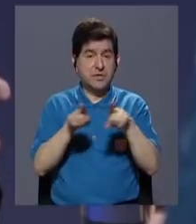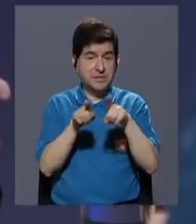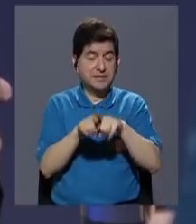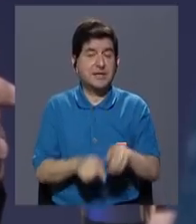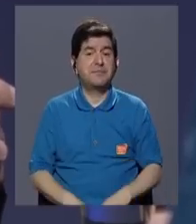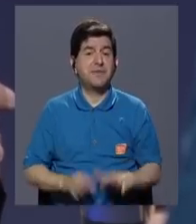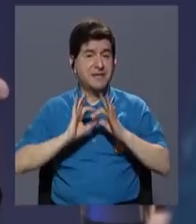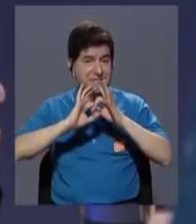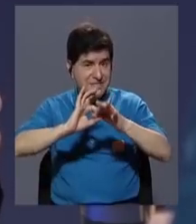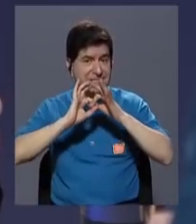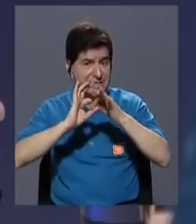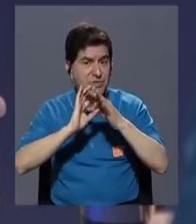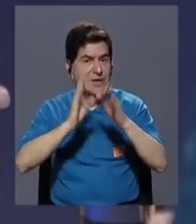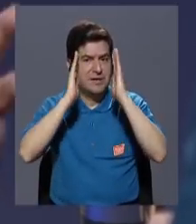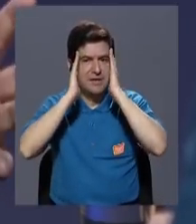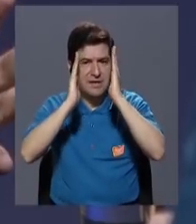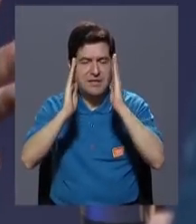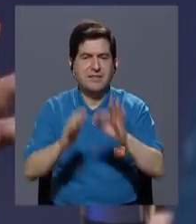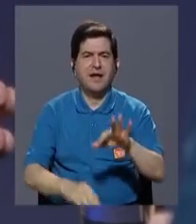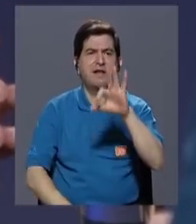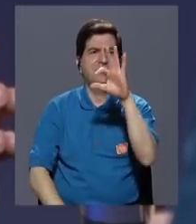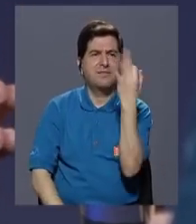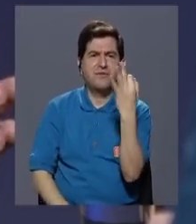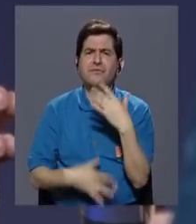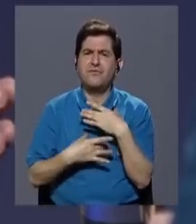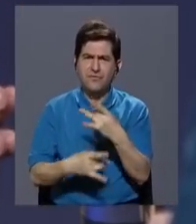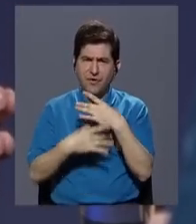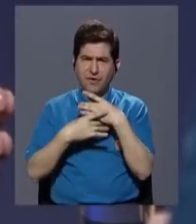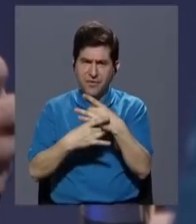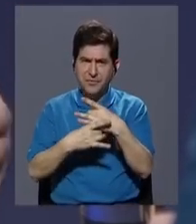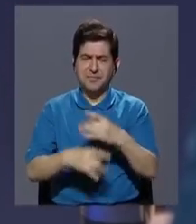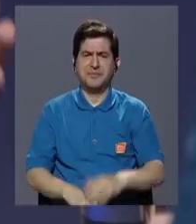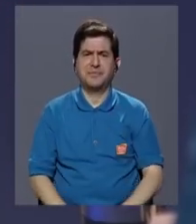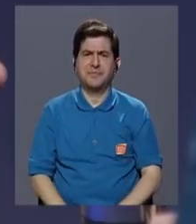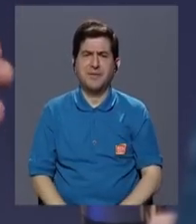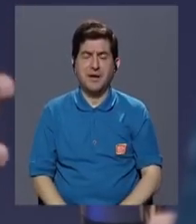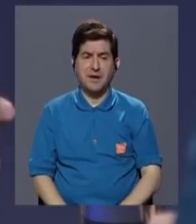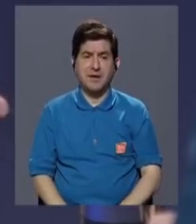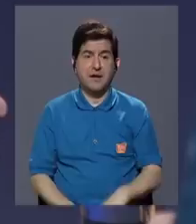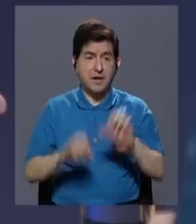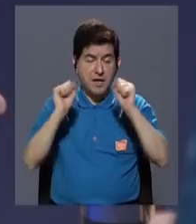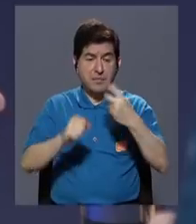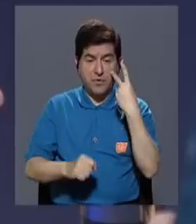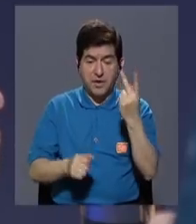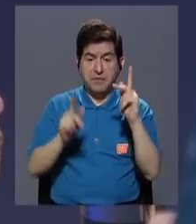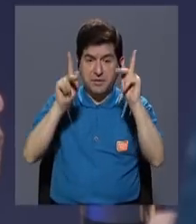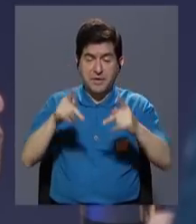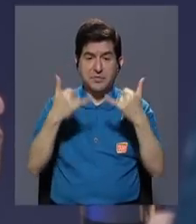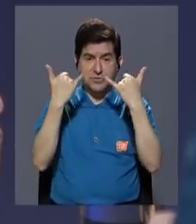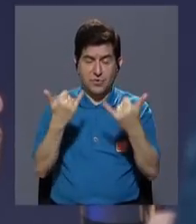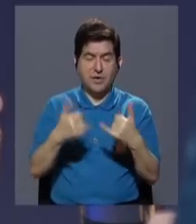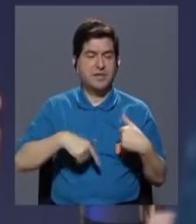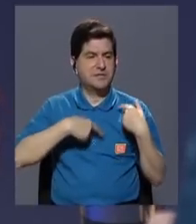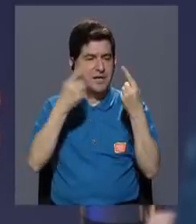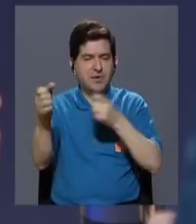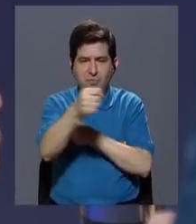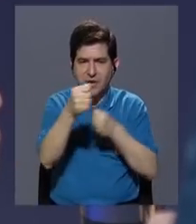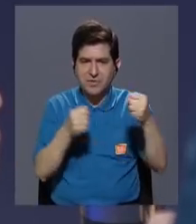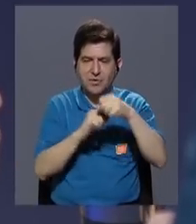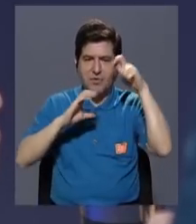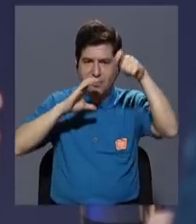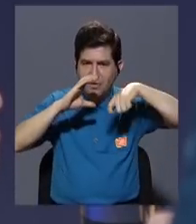también se aborda también de una manera muy interesante que el público podrá apreciar cuando la cuando la vaya a